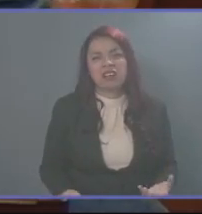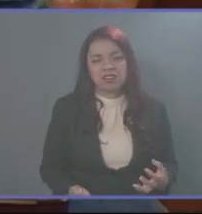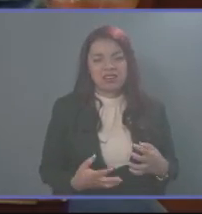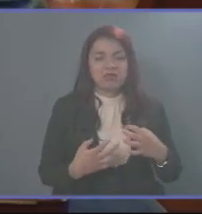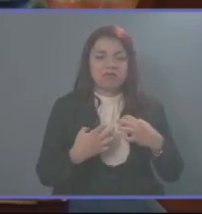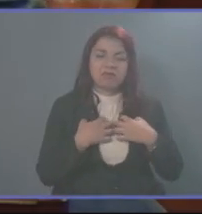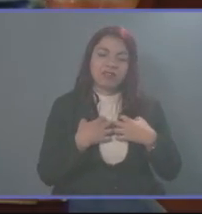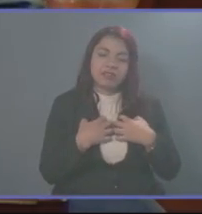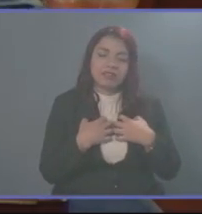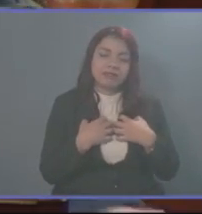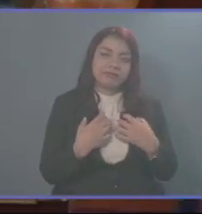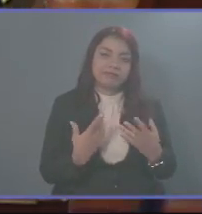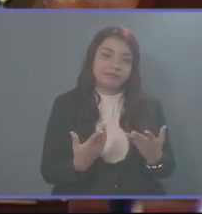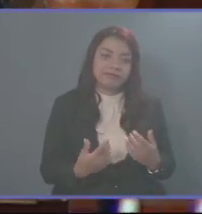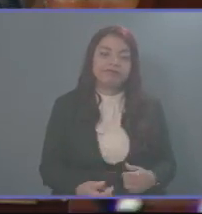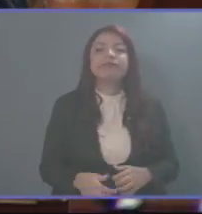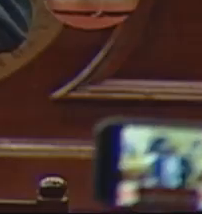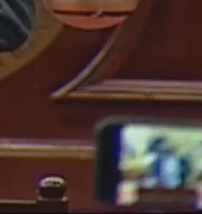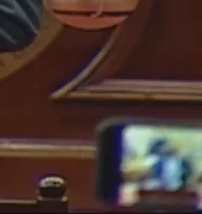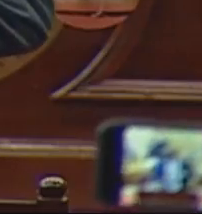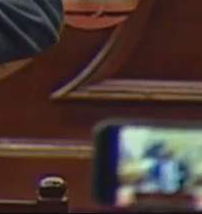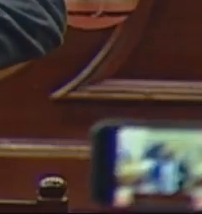vivir. Gracias, buenos días.